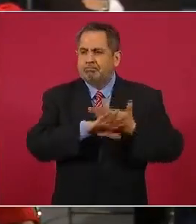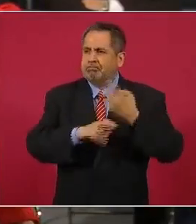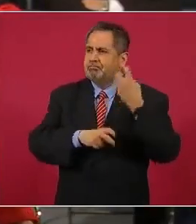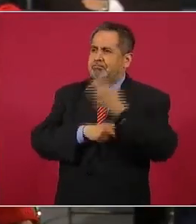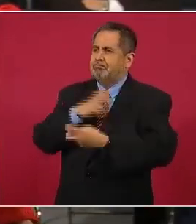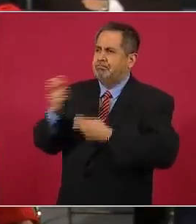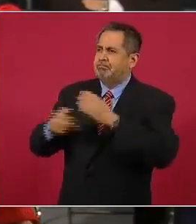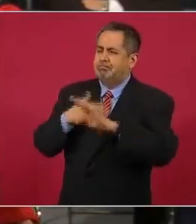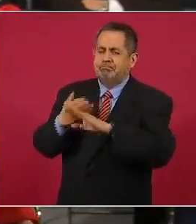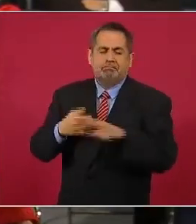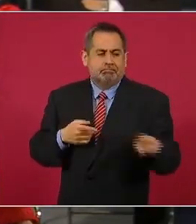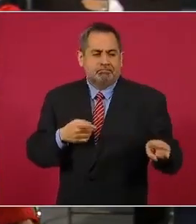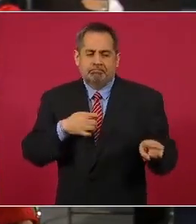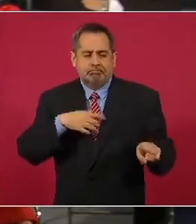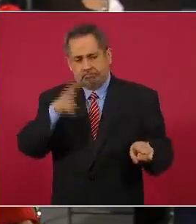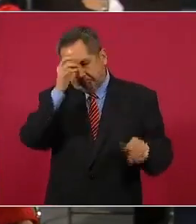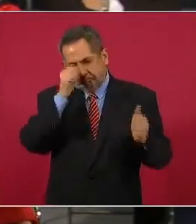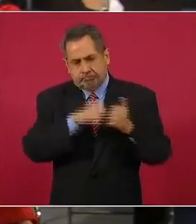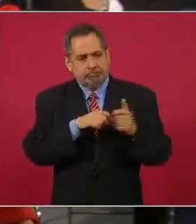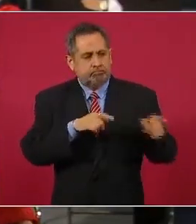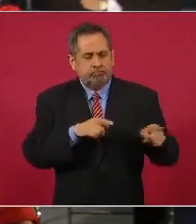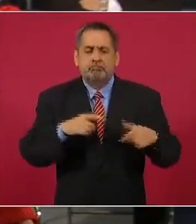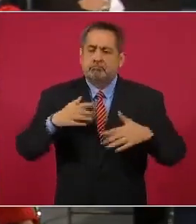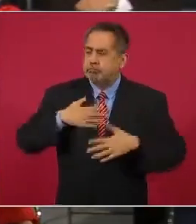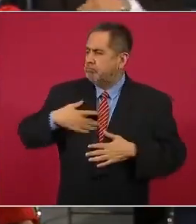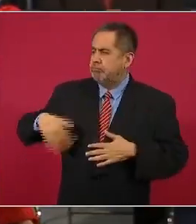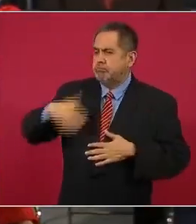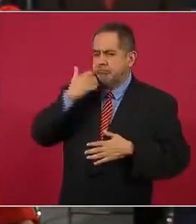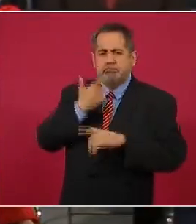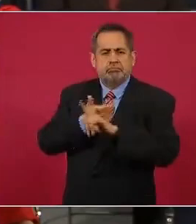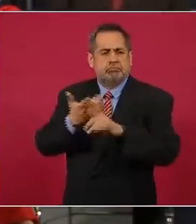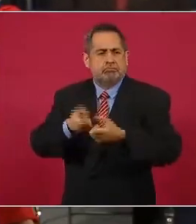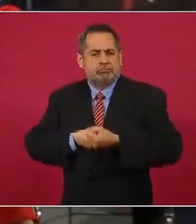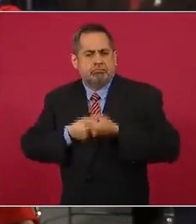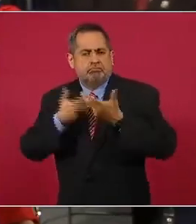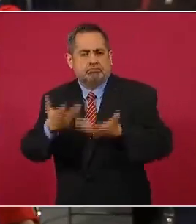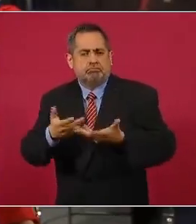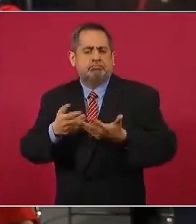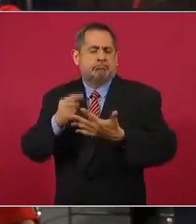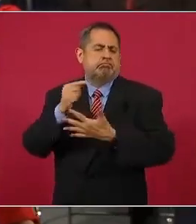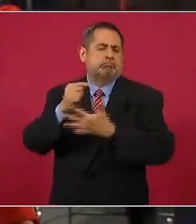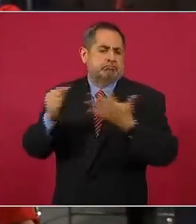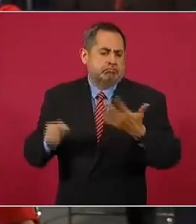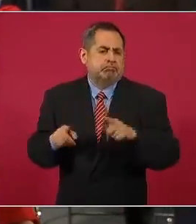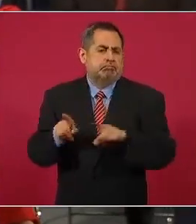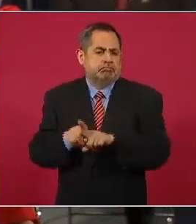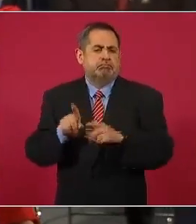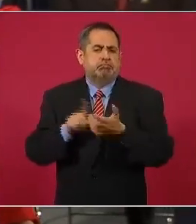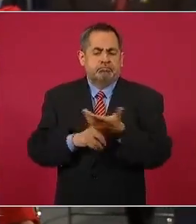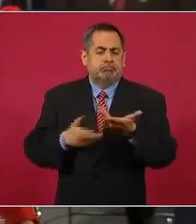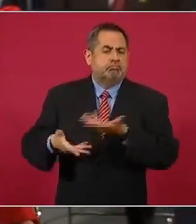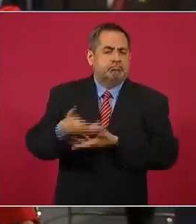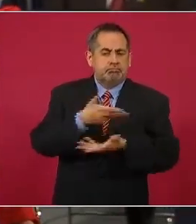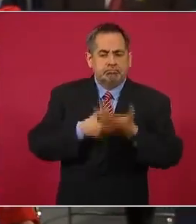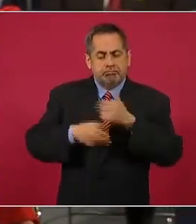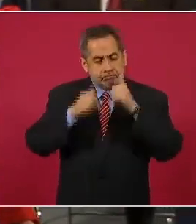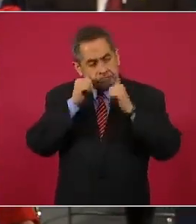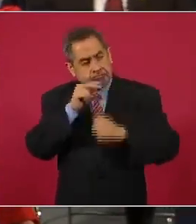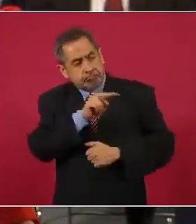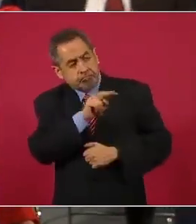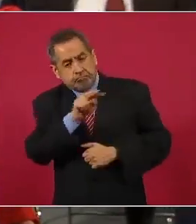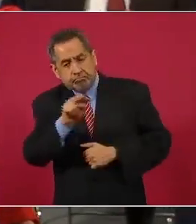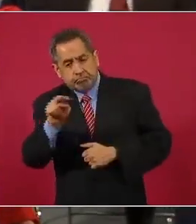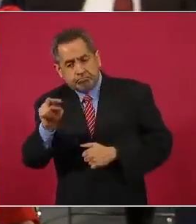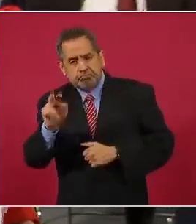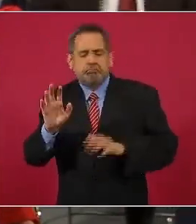muy al contrario, estamos por la libertad de expresión, y creo que aquí se debe de escuchar también, así como respetuosamente hemos escuchado a otros. Y